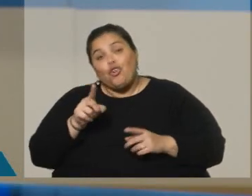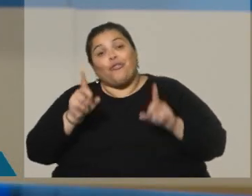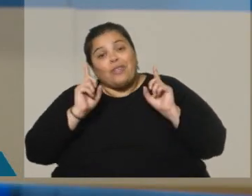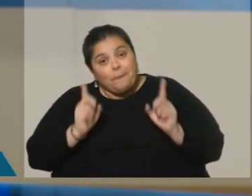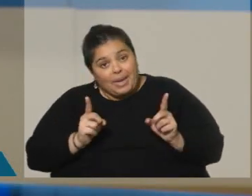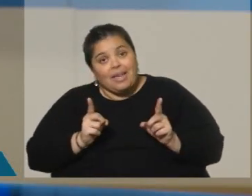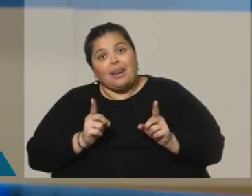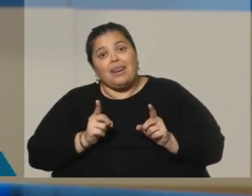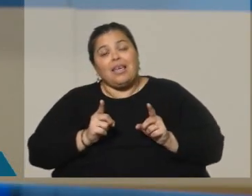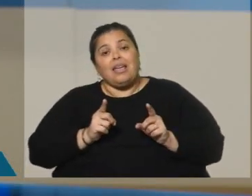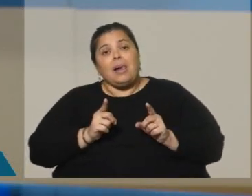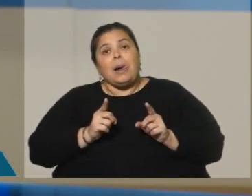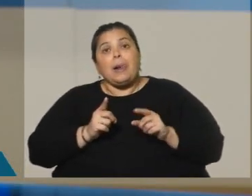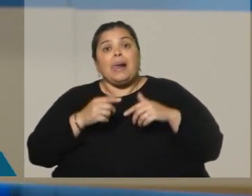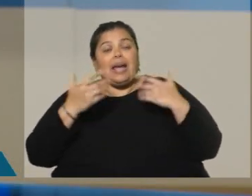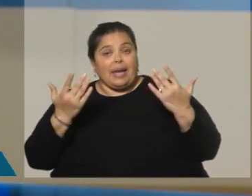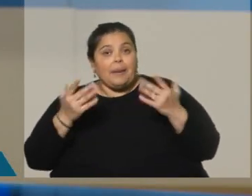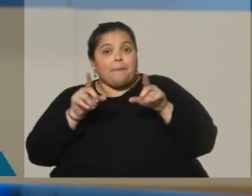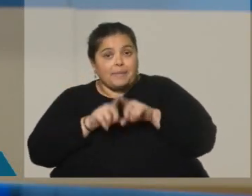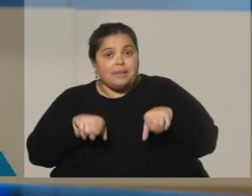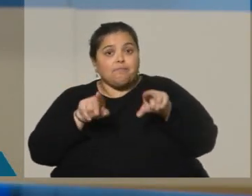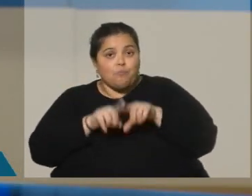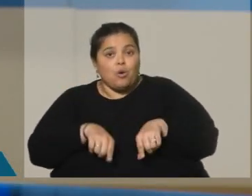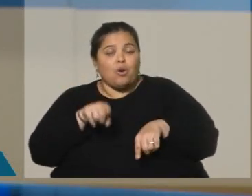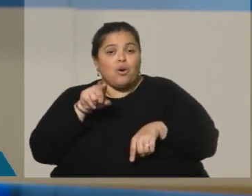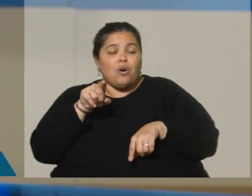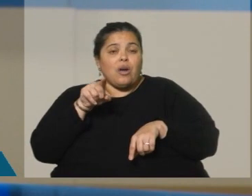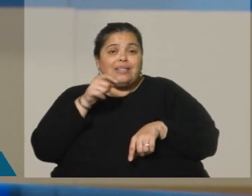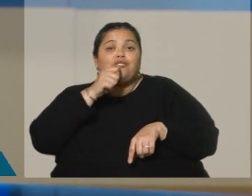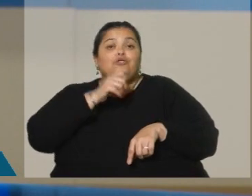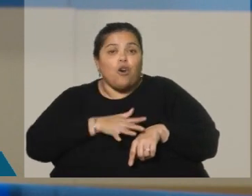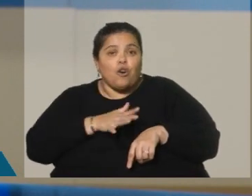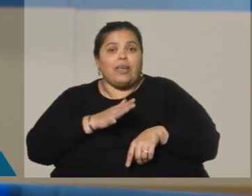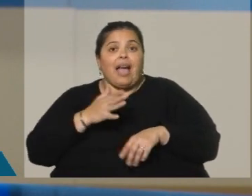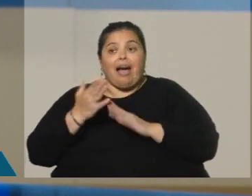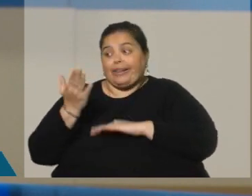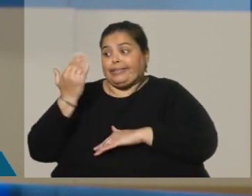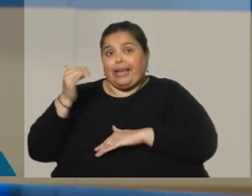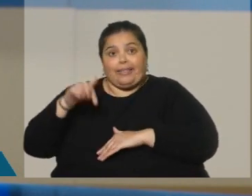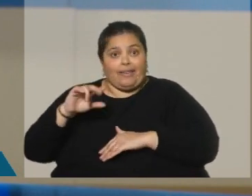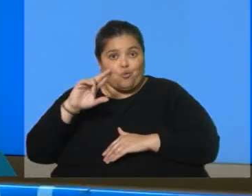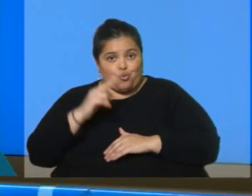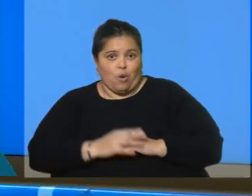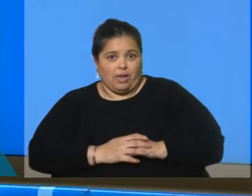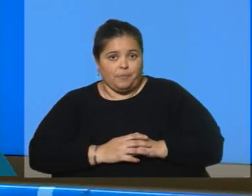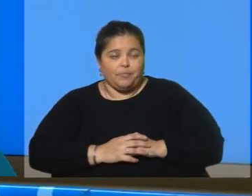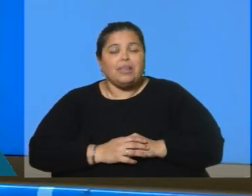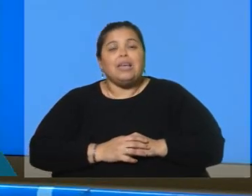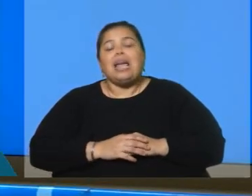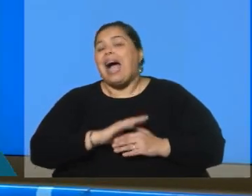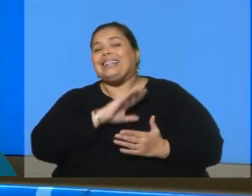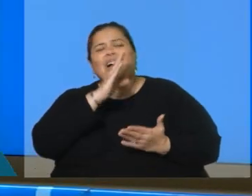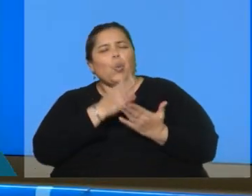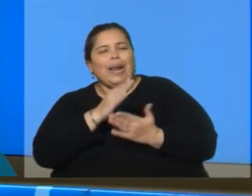fue parte o es parte muy notable de la historia reciente del Uruguay y hasta hasta último minuto